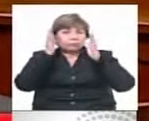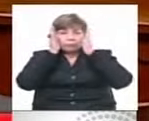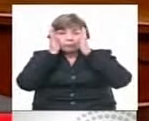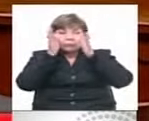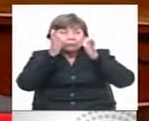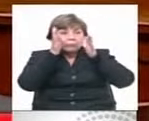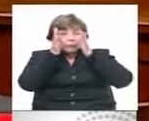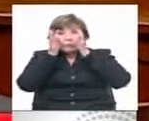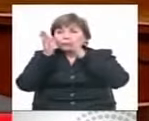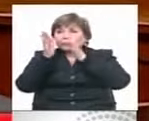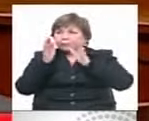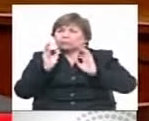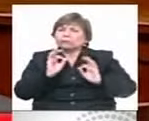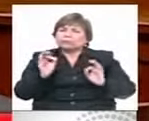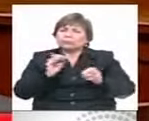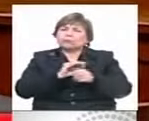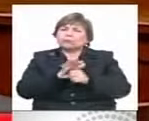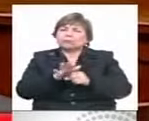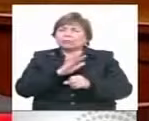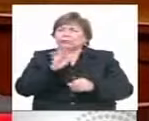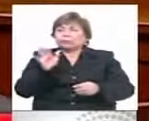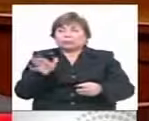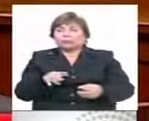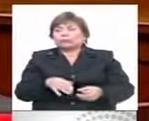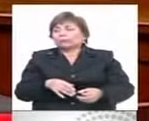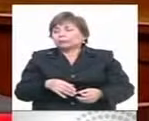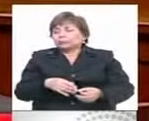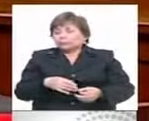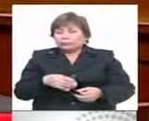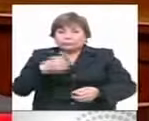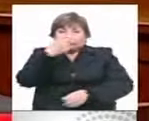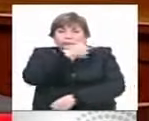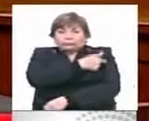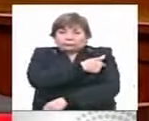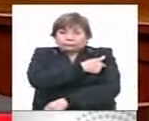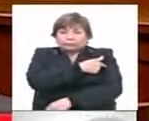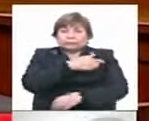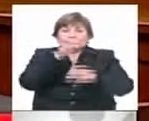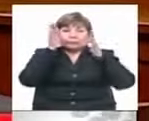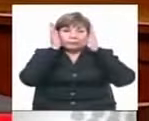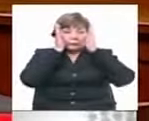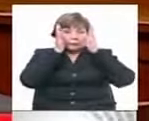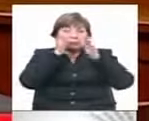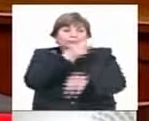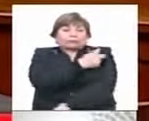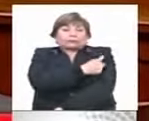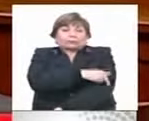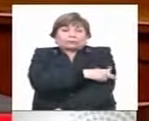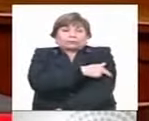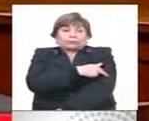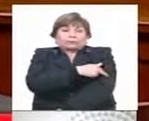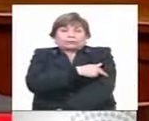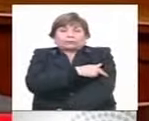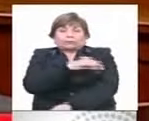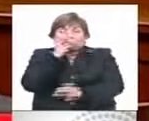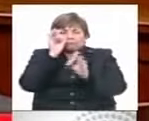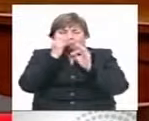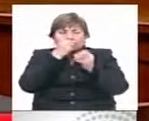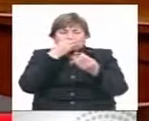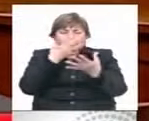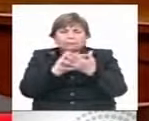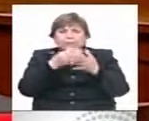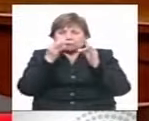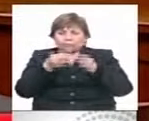de la pandemia en todos los niveles. Vacunación y atención hospitalaria óptima es